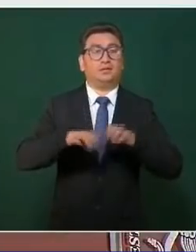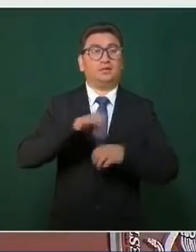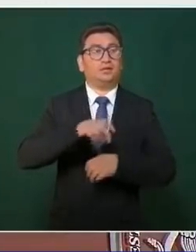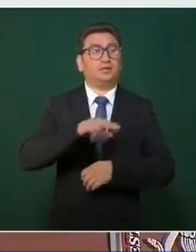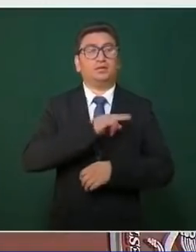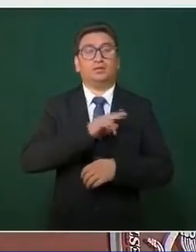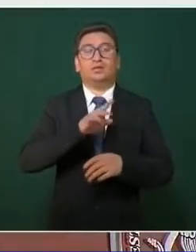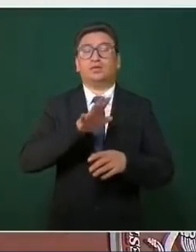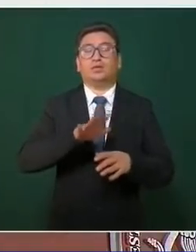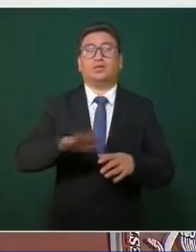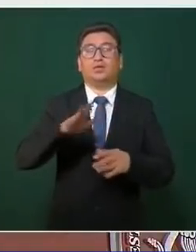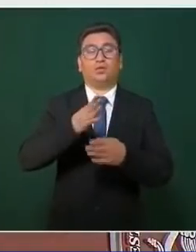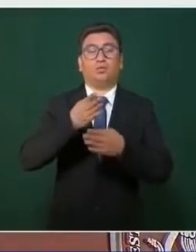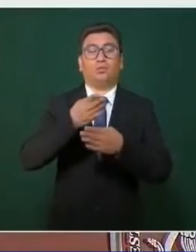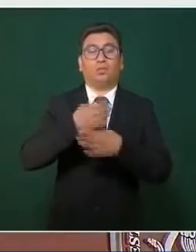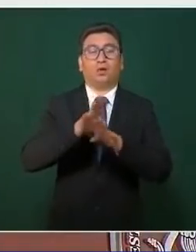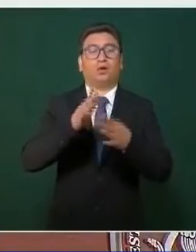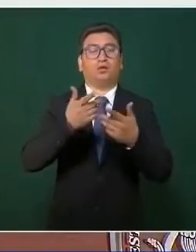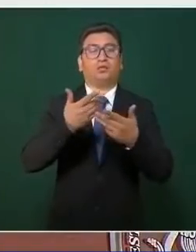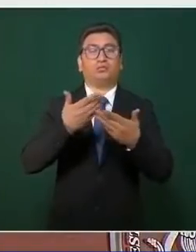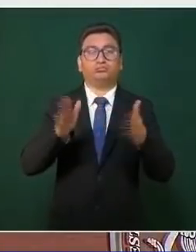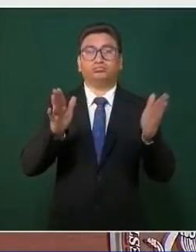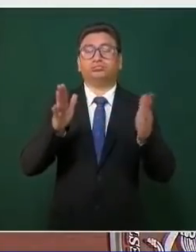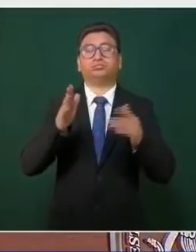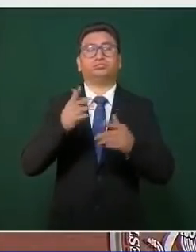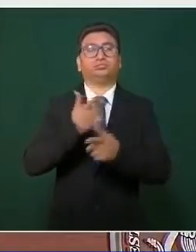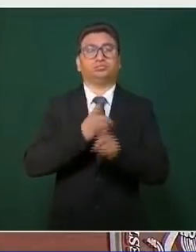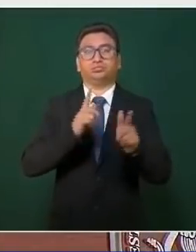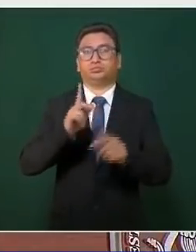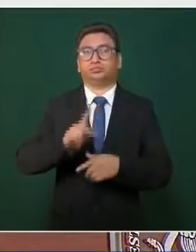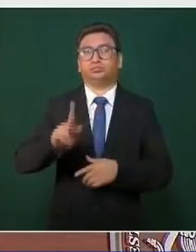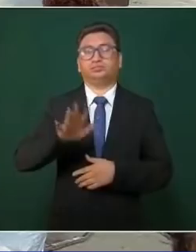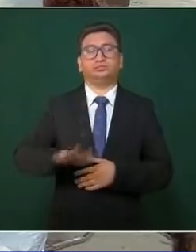ni bancos públicos,